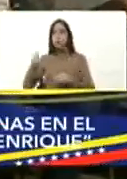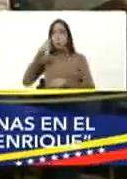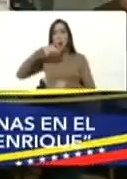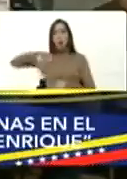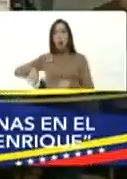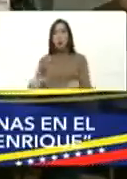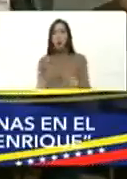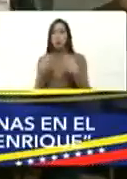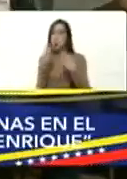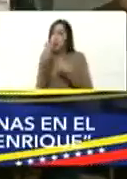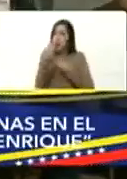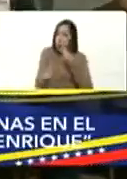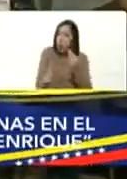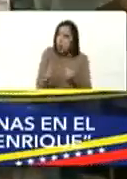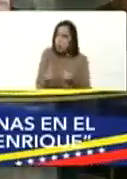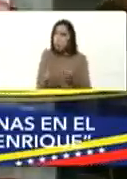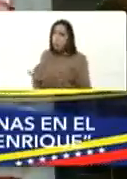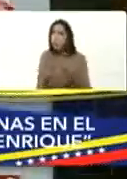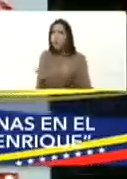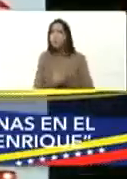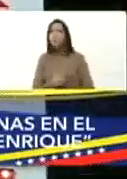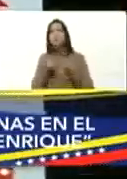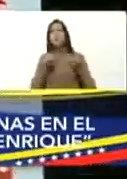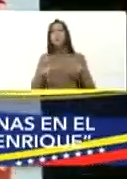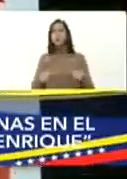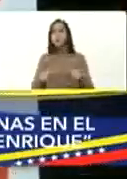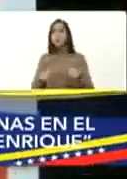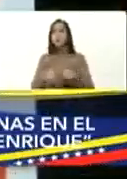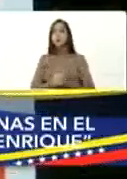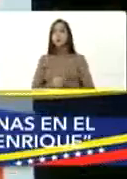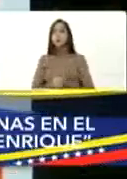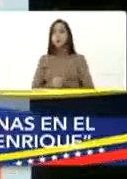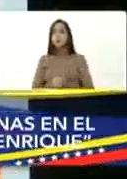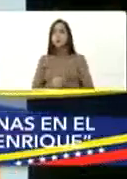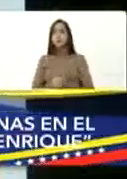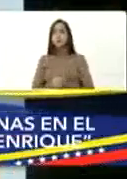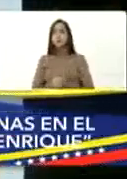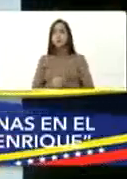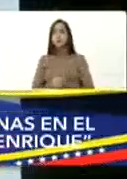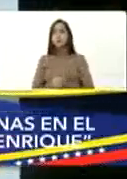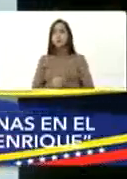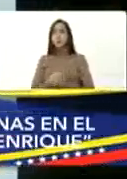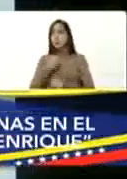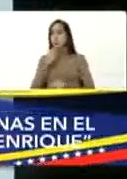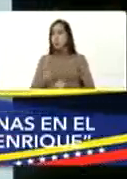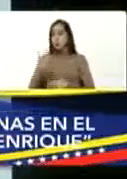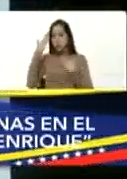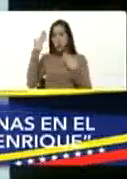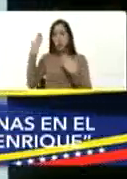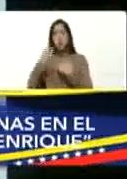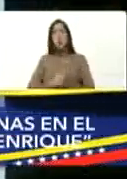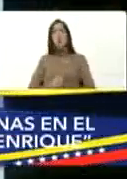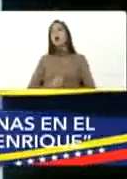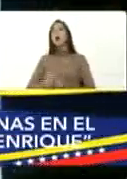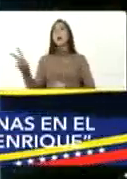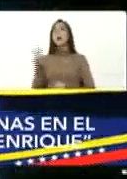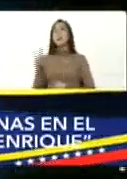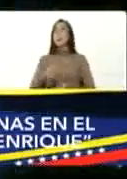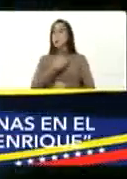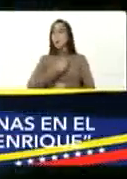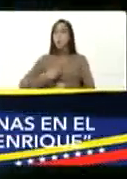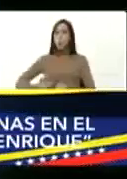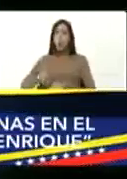Venezuela cómo se constituye un título de tierra urbana. Bueno, sí, saludos primeramente a Venezuela, a nuestro